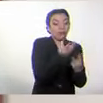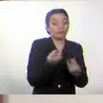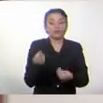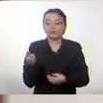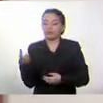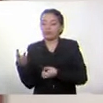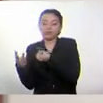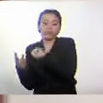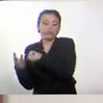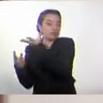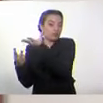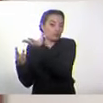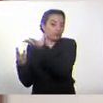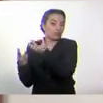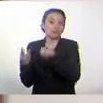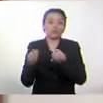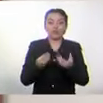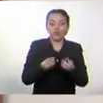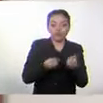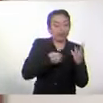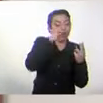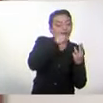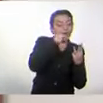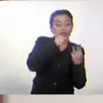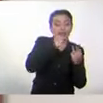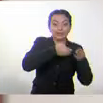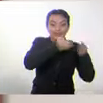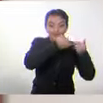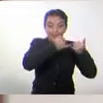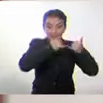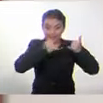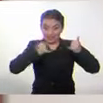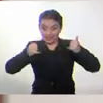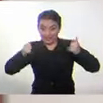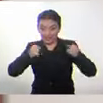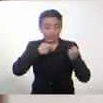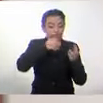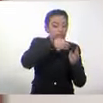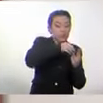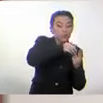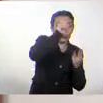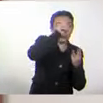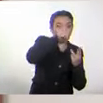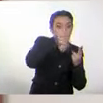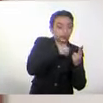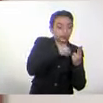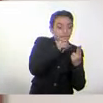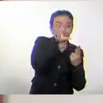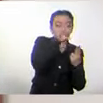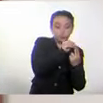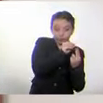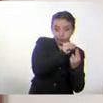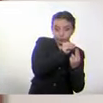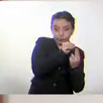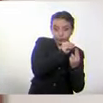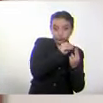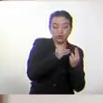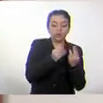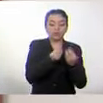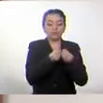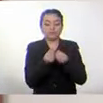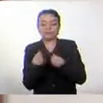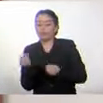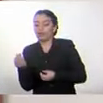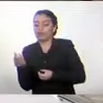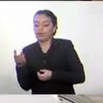serie, al remover uno de los LED, se apagaban los otros 2, mientras que en el de paralelo, al remover uno, los otros 2 no